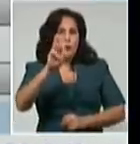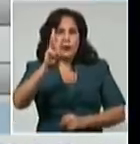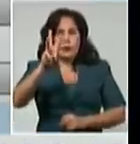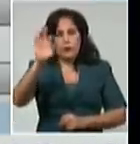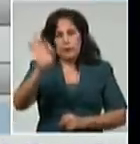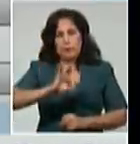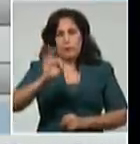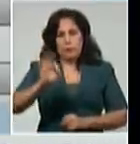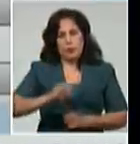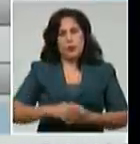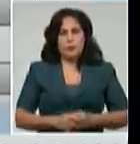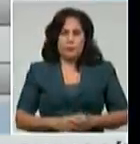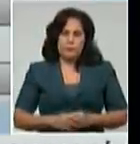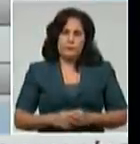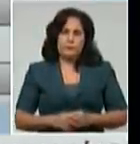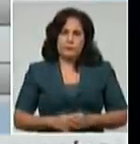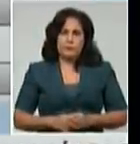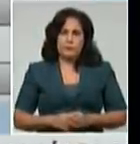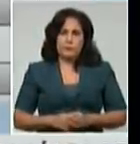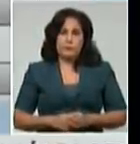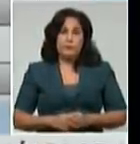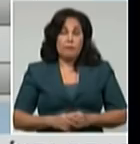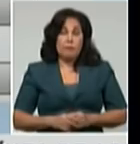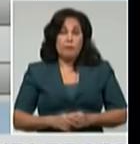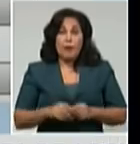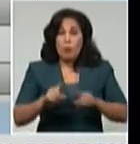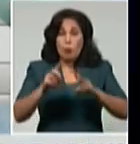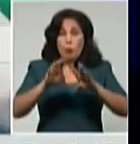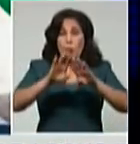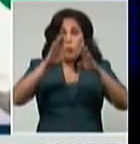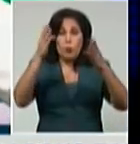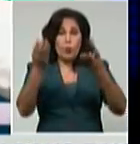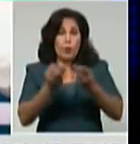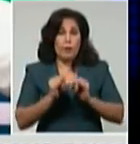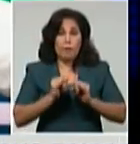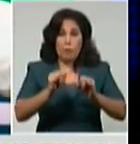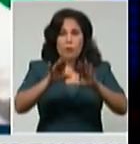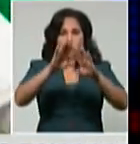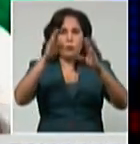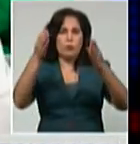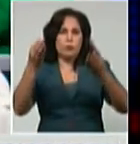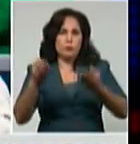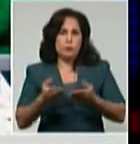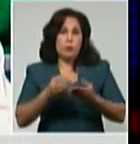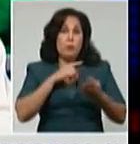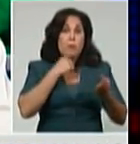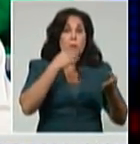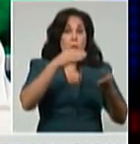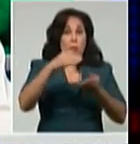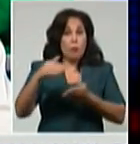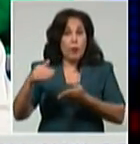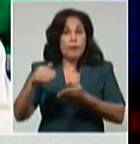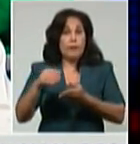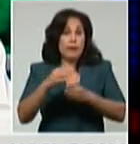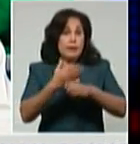2,83%. Este es el mundo. Ese fallecido da una letalidad